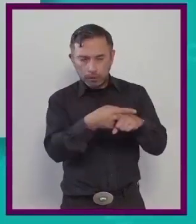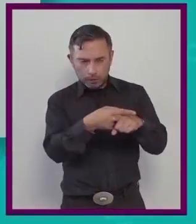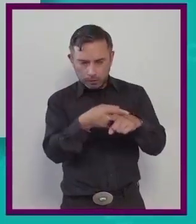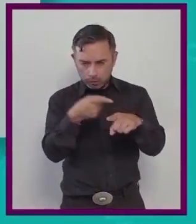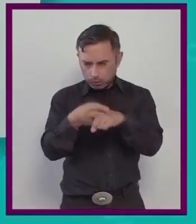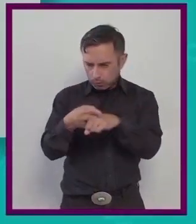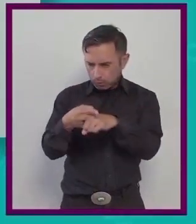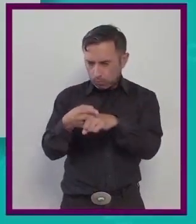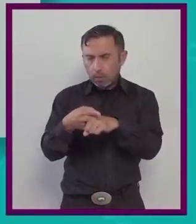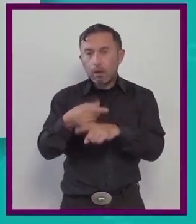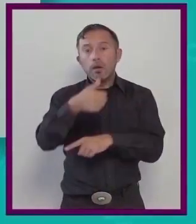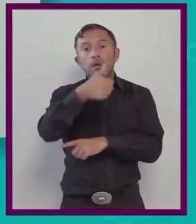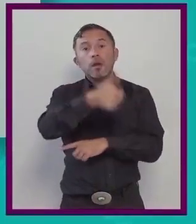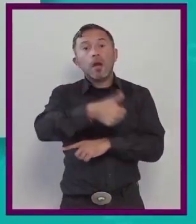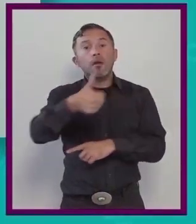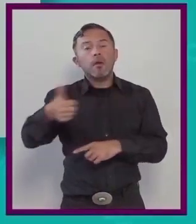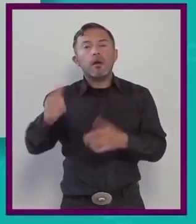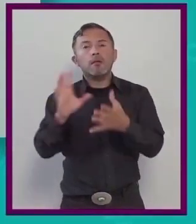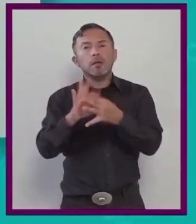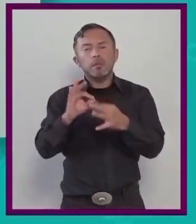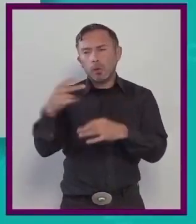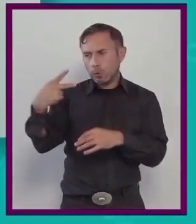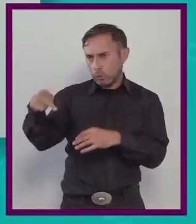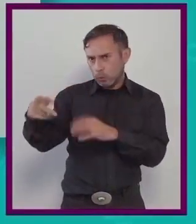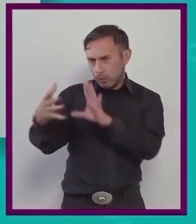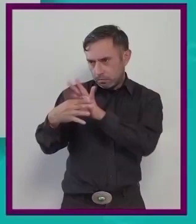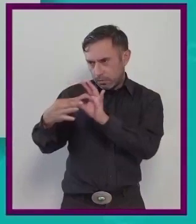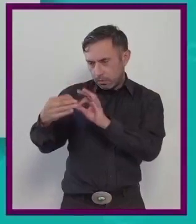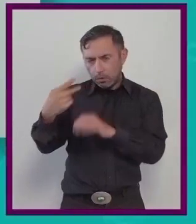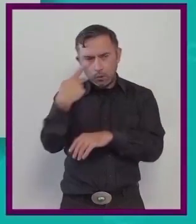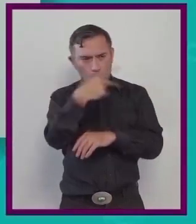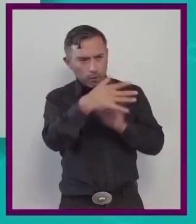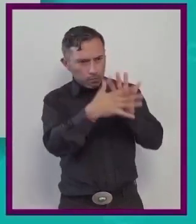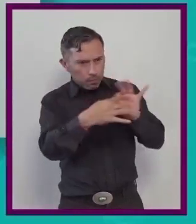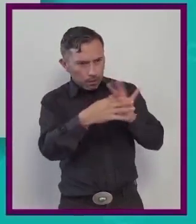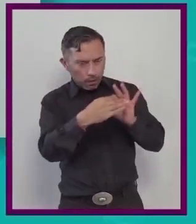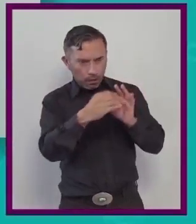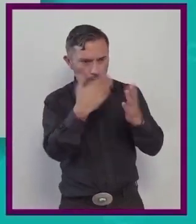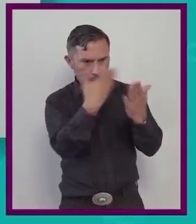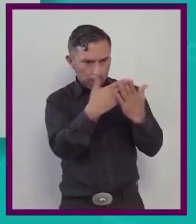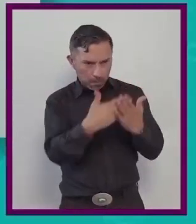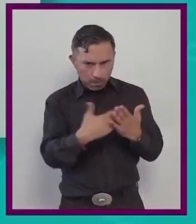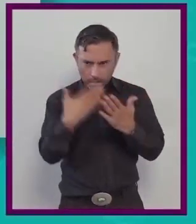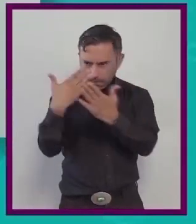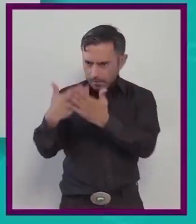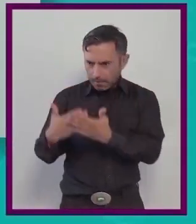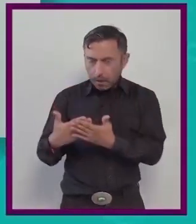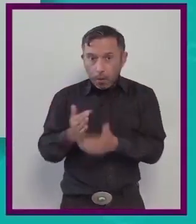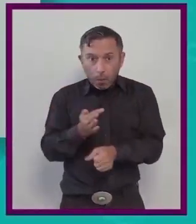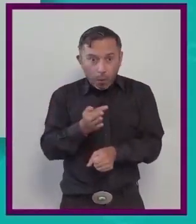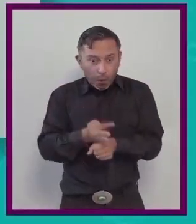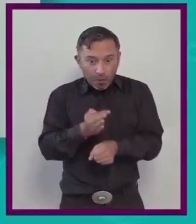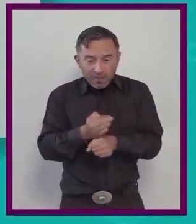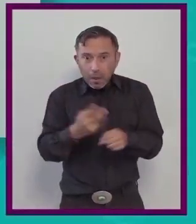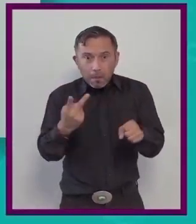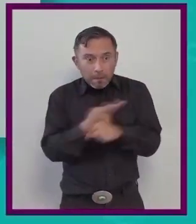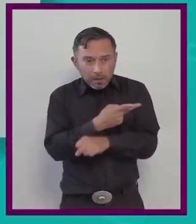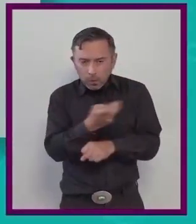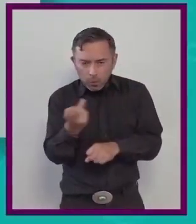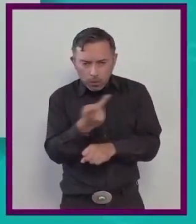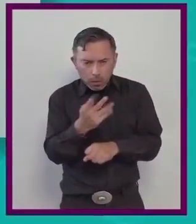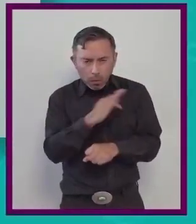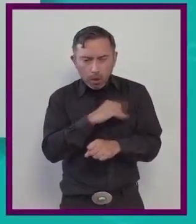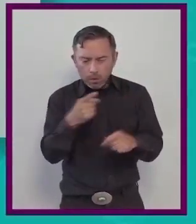de contradicción, las partes escuchan cada uno de sus argumentos para poder refutar en ese mismo